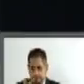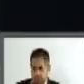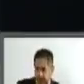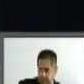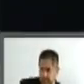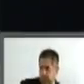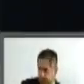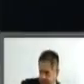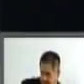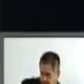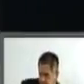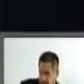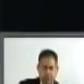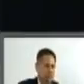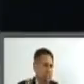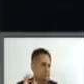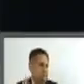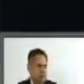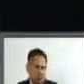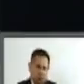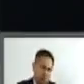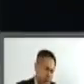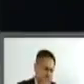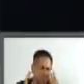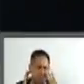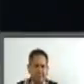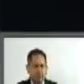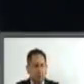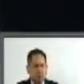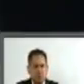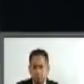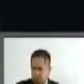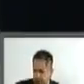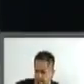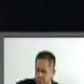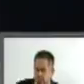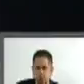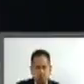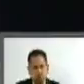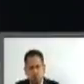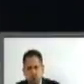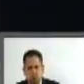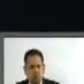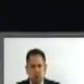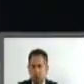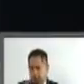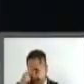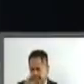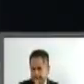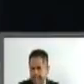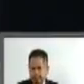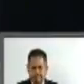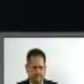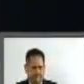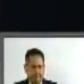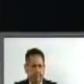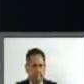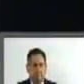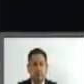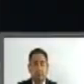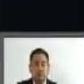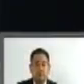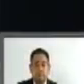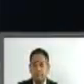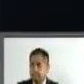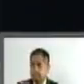señor presidente, es la muestra más reciente del dinamismo del diálogo parlamentario entre México y Canadá, con